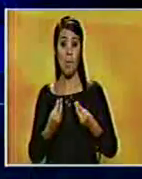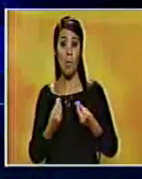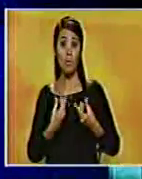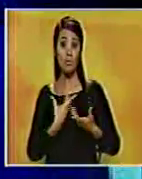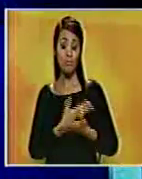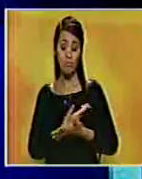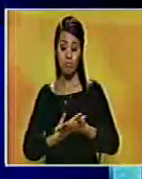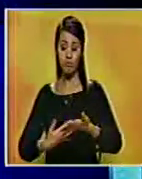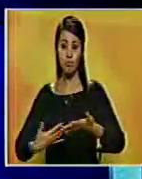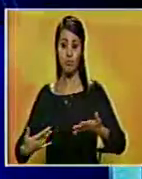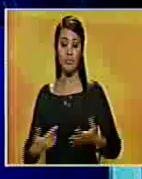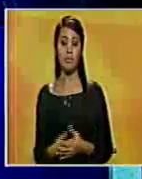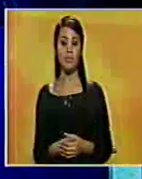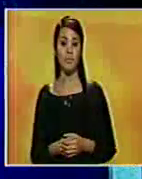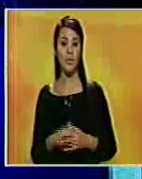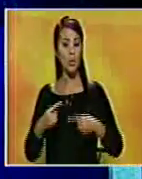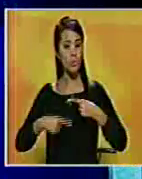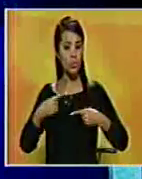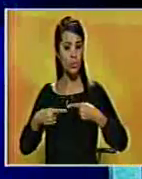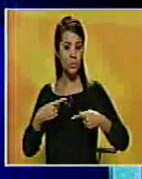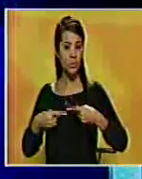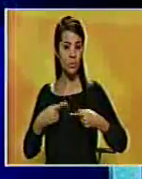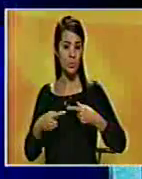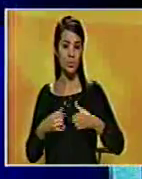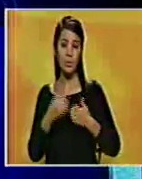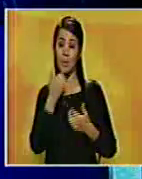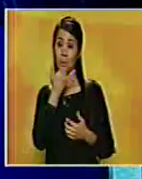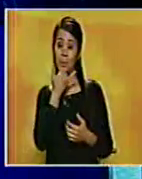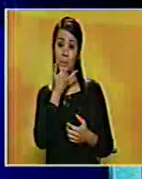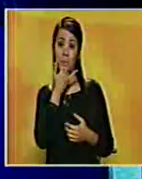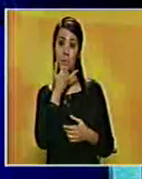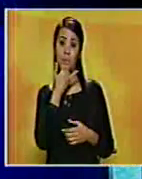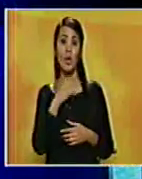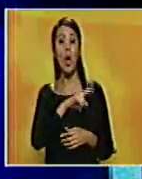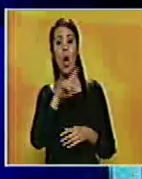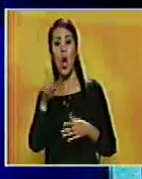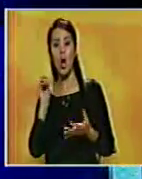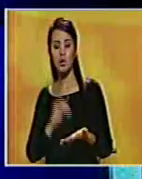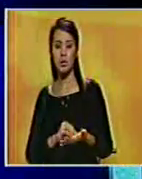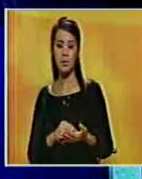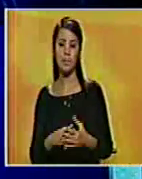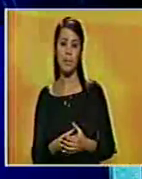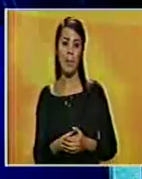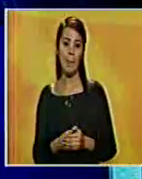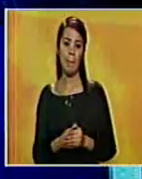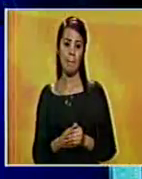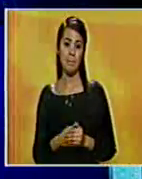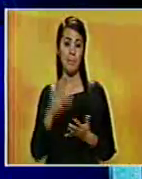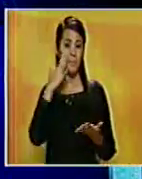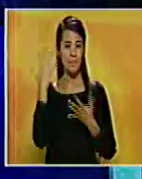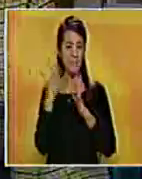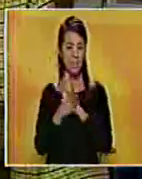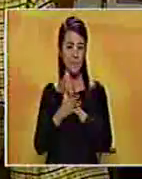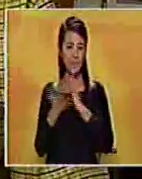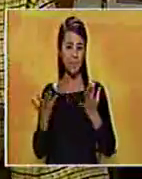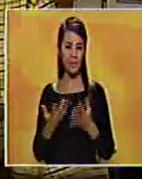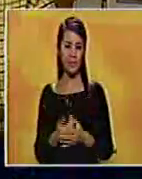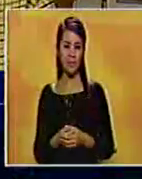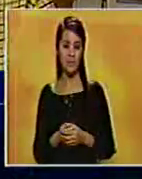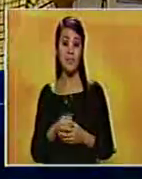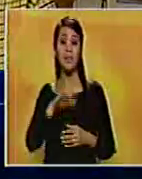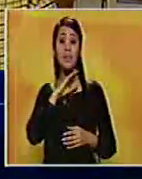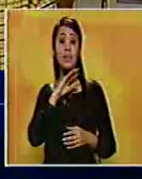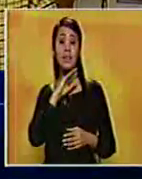rojos cada cierto tiempo los destruye y comienza el mismo ciclo en otro glóbulo lo que produce los siguientes síntomas totalmente